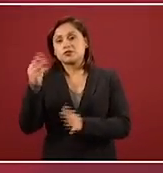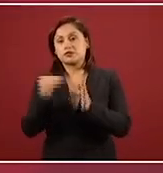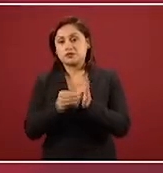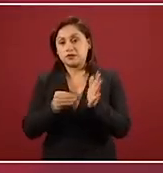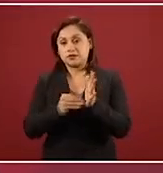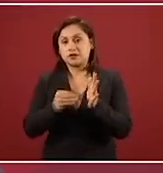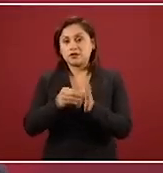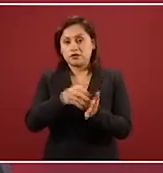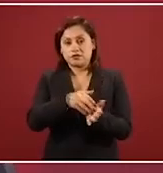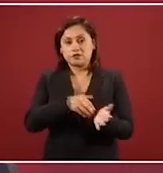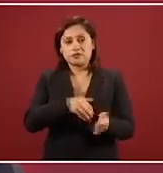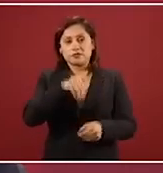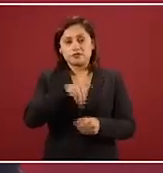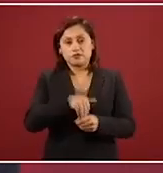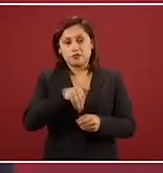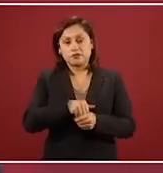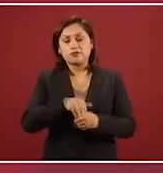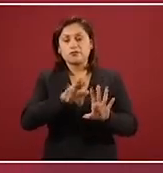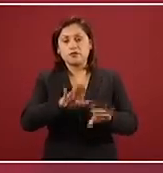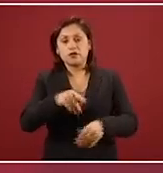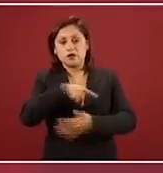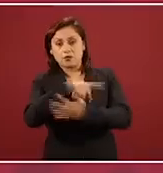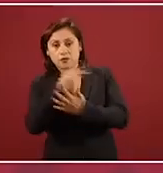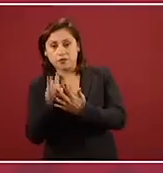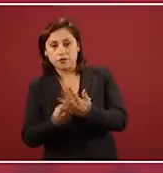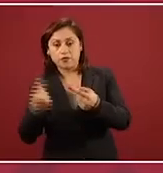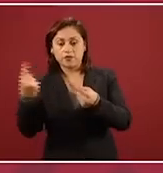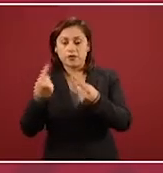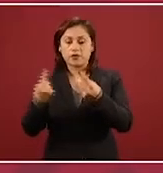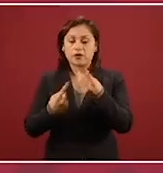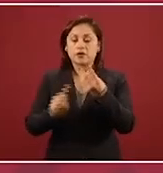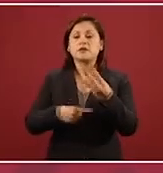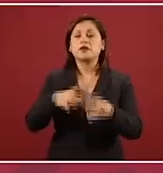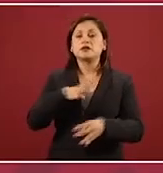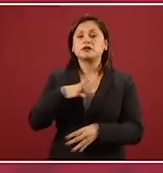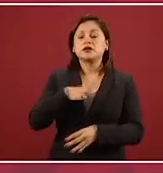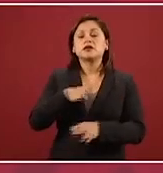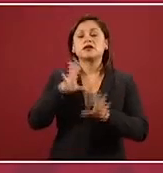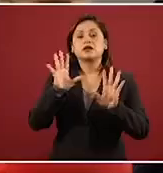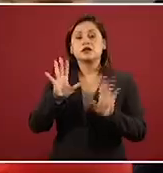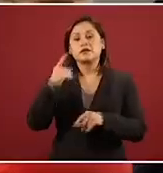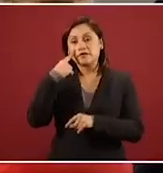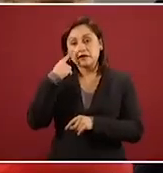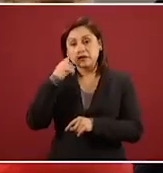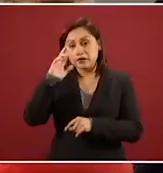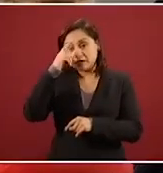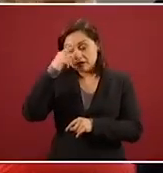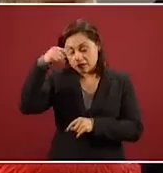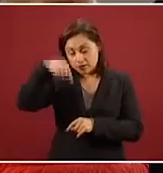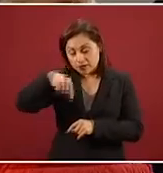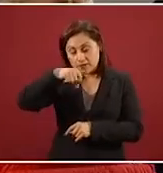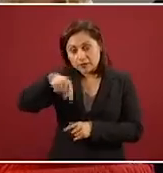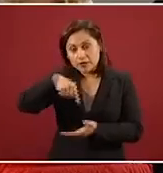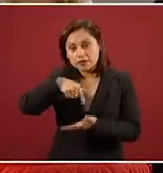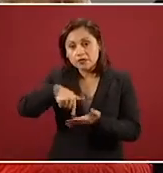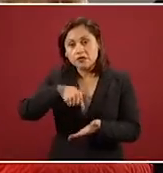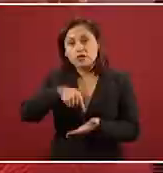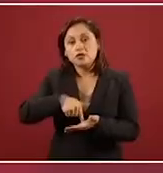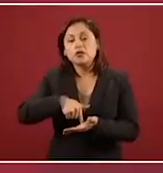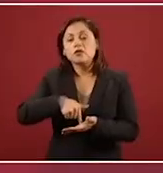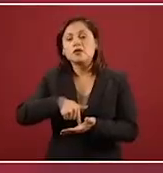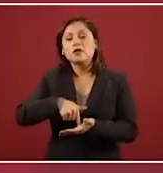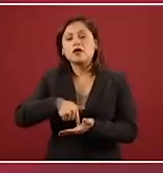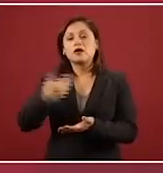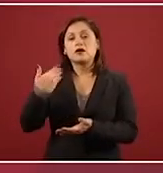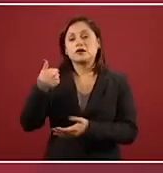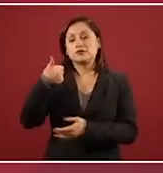Y sobre los programas, presidente, ¿qué nos decían? Ahí recordarán que presentamos en este mismo espacio el pasado 6 de